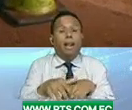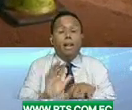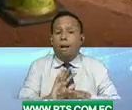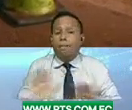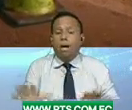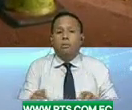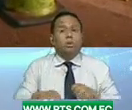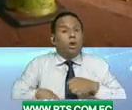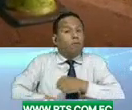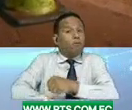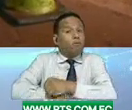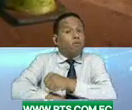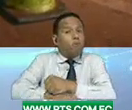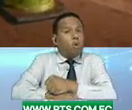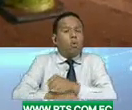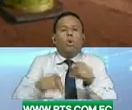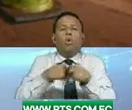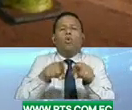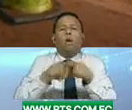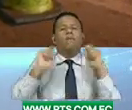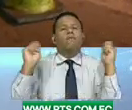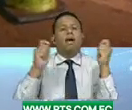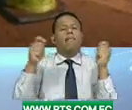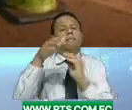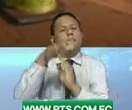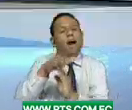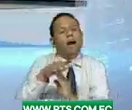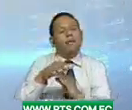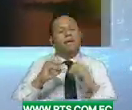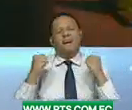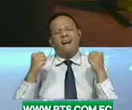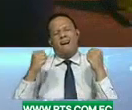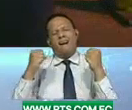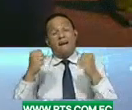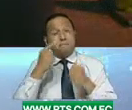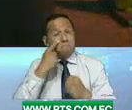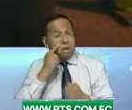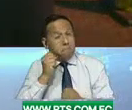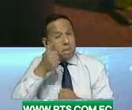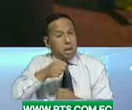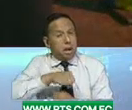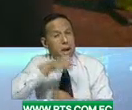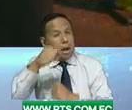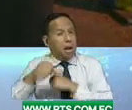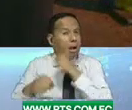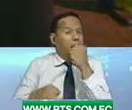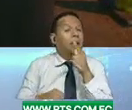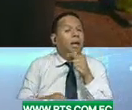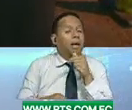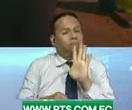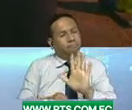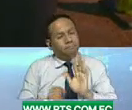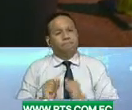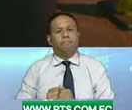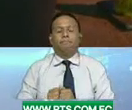una fiesta pacífica y con algarabía. Vamos a ver quién gana mañana. Anali. Gracias,